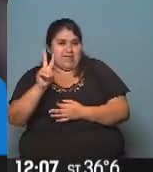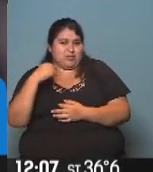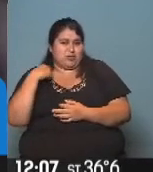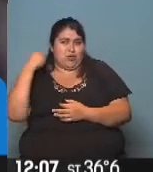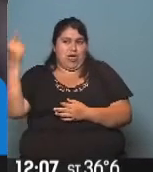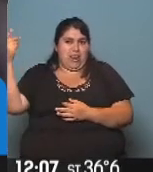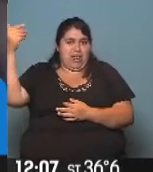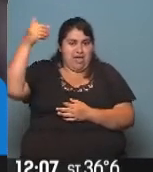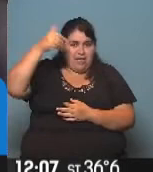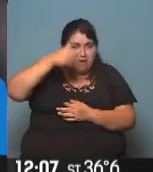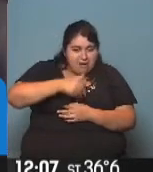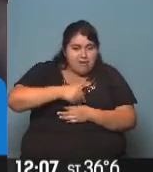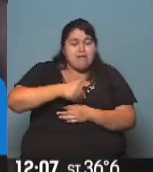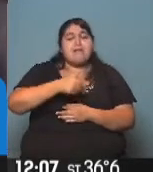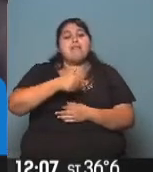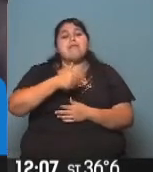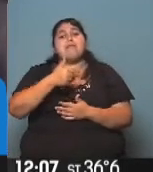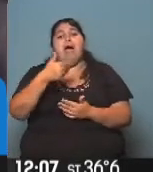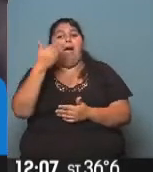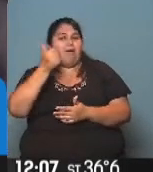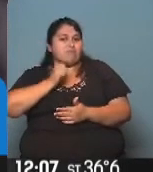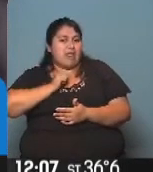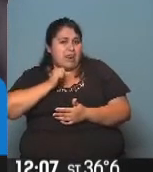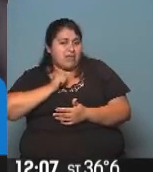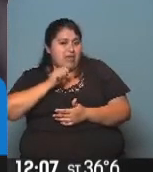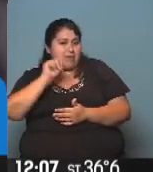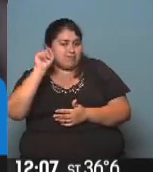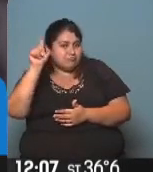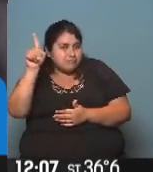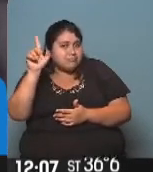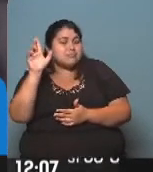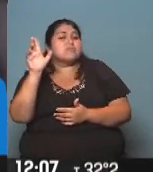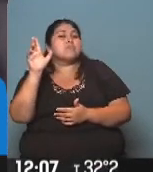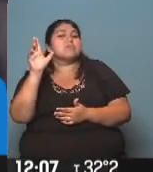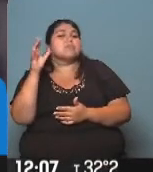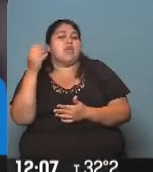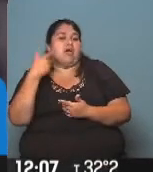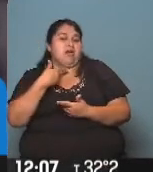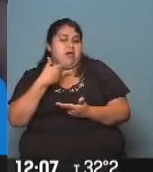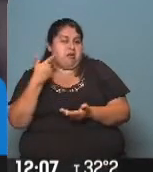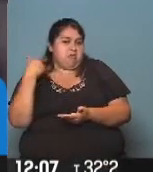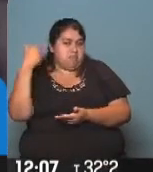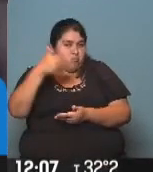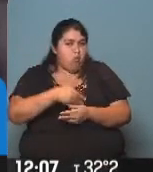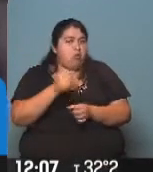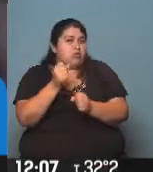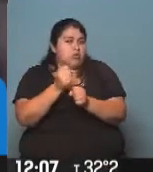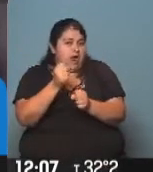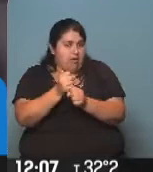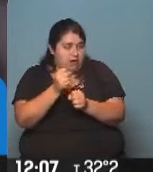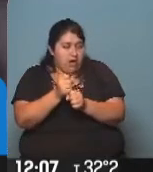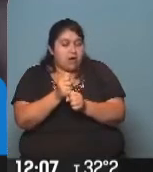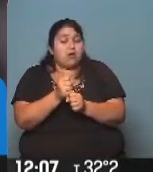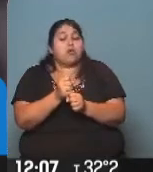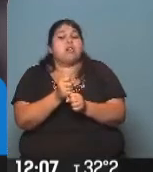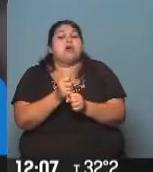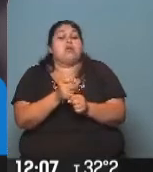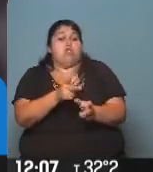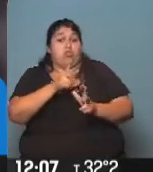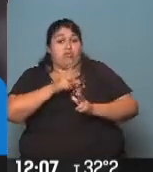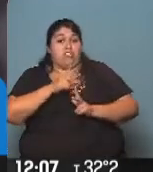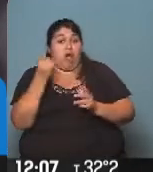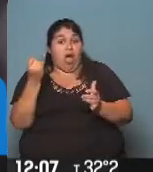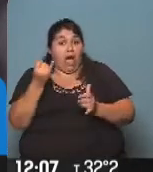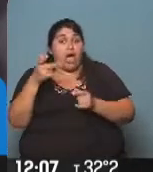no sé si era militar de allá este y vino por trabajo y por estaba mal el tema nos dijo que tenía un taller